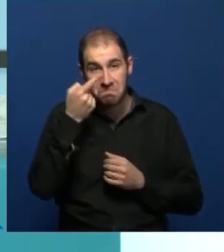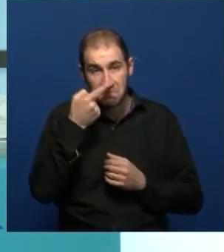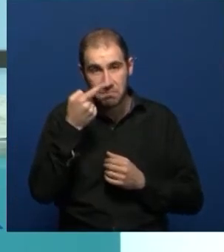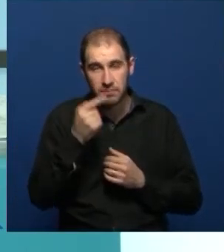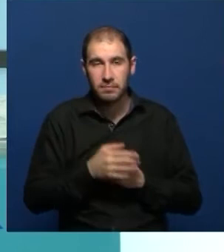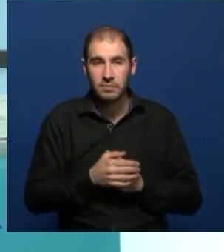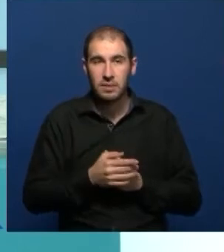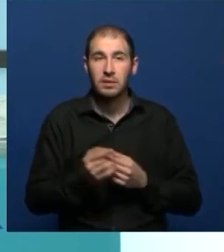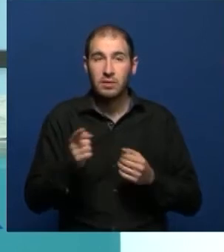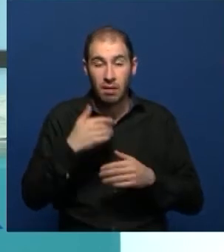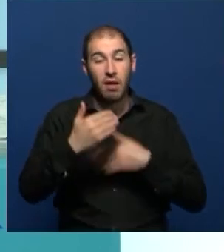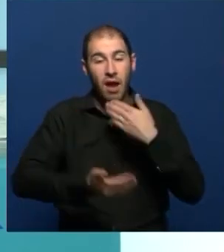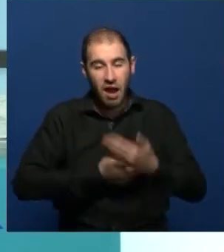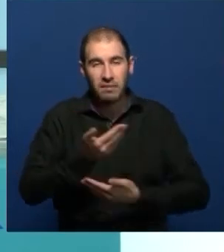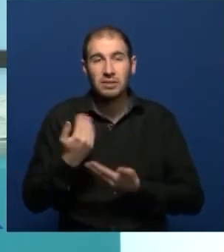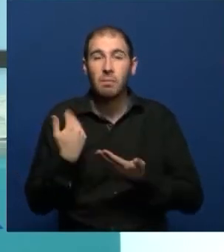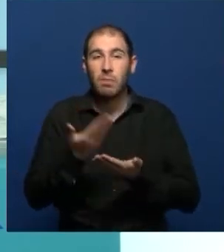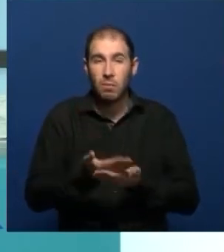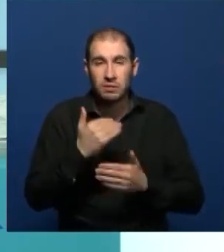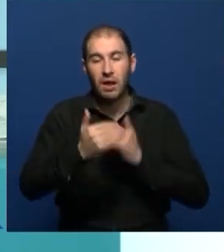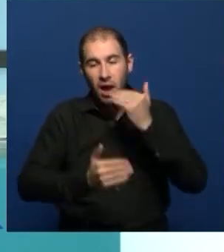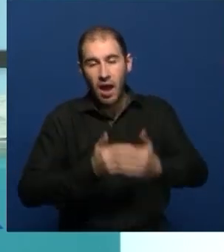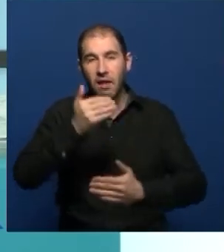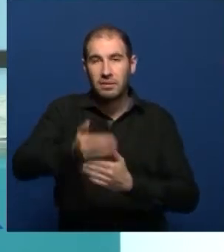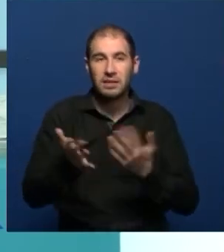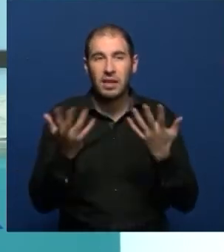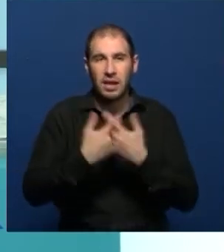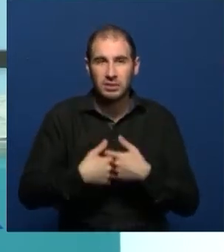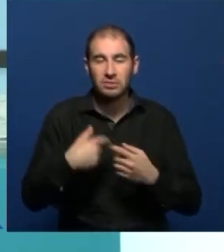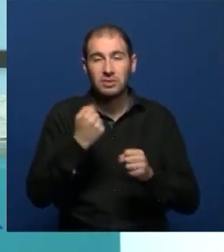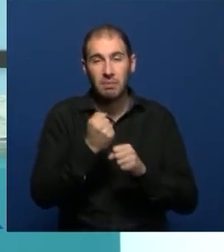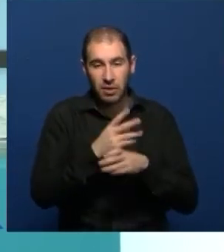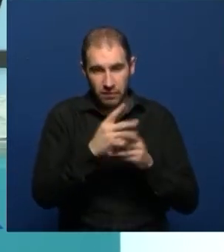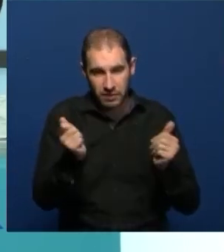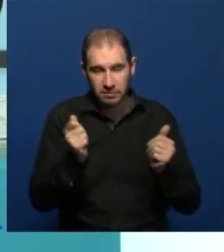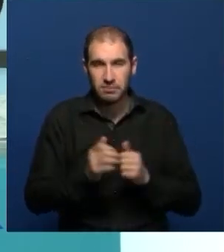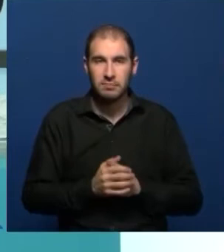interesante. Bueno, mientras vamos avanzando en propuestas superadoras en relación al desempleo,